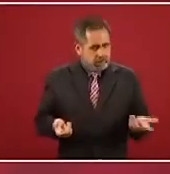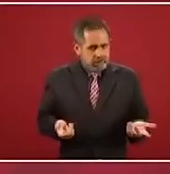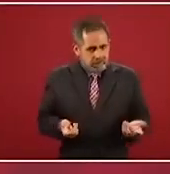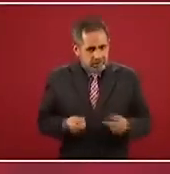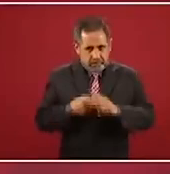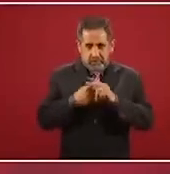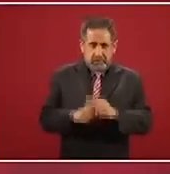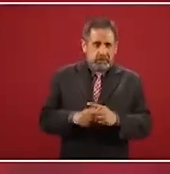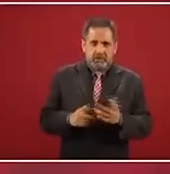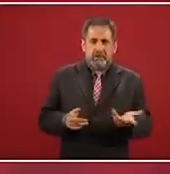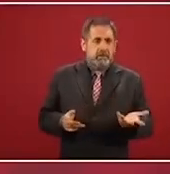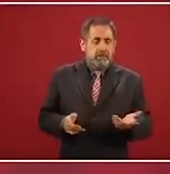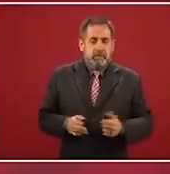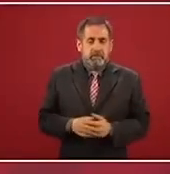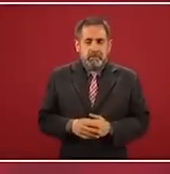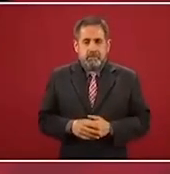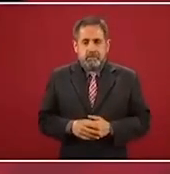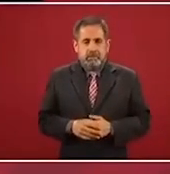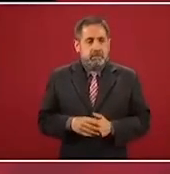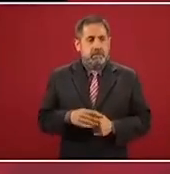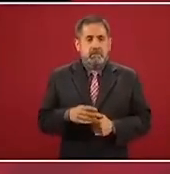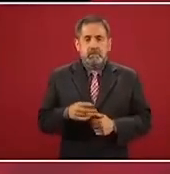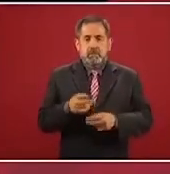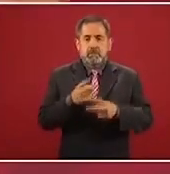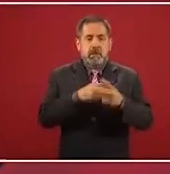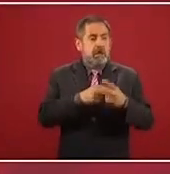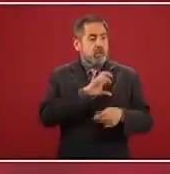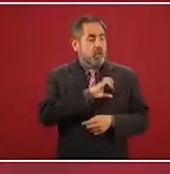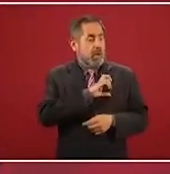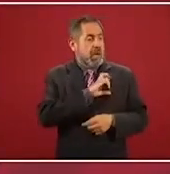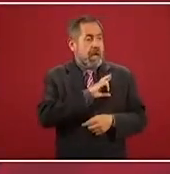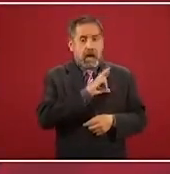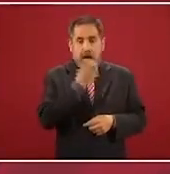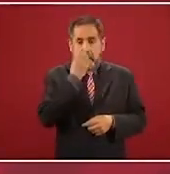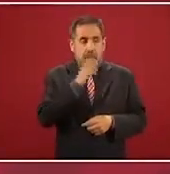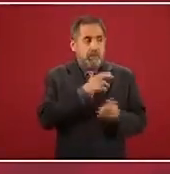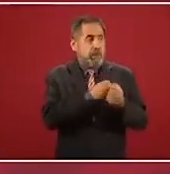principio creció la matrícula de escuelas privadas,